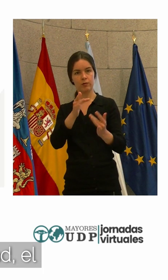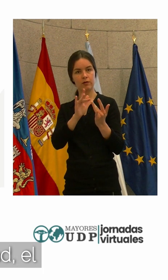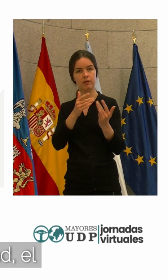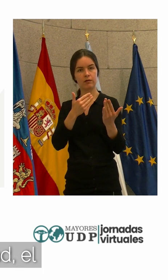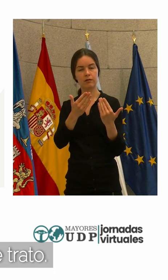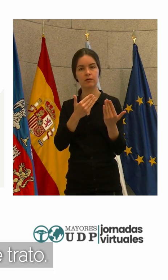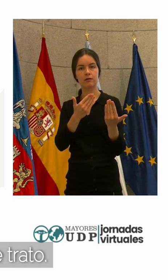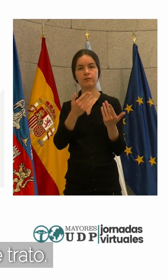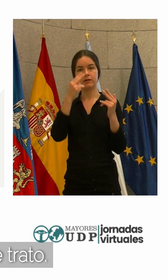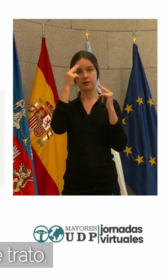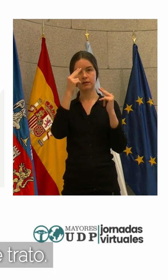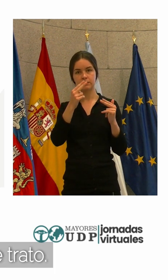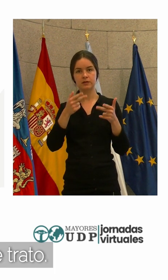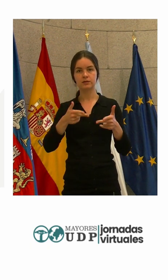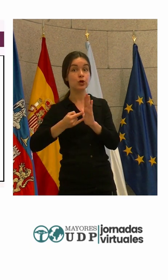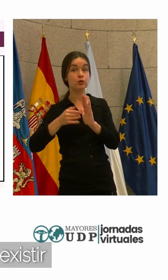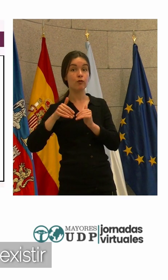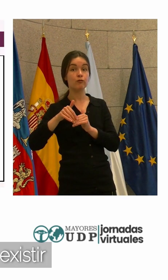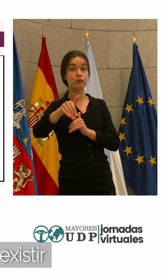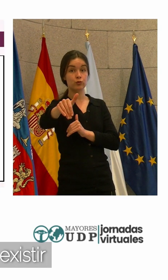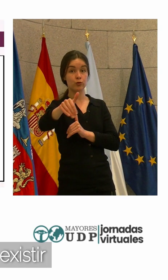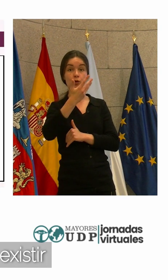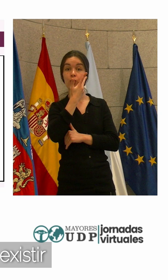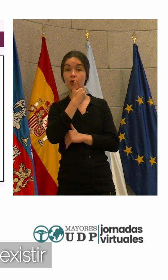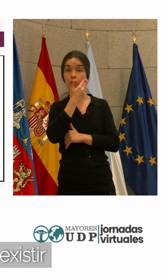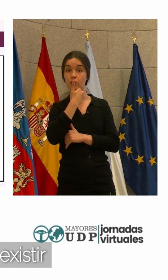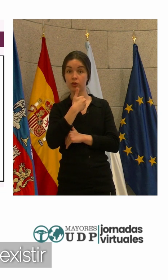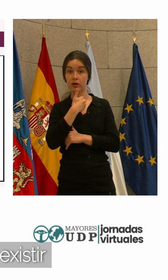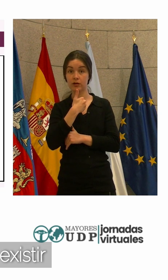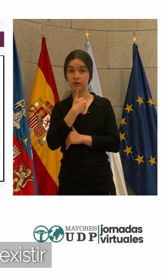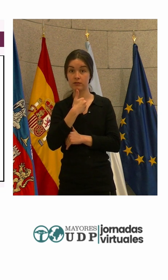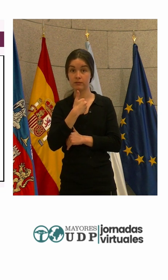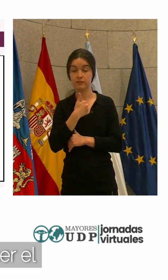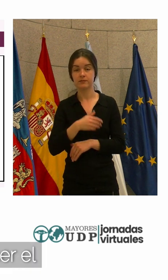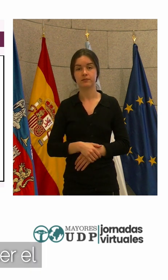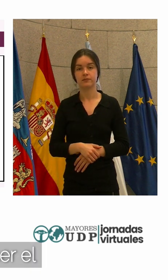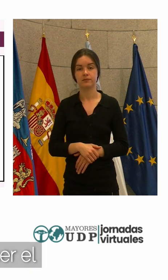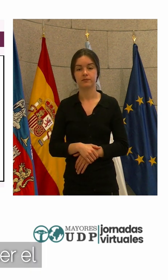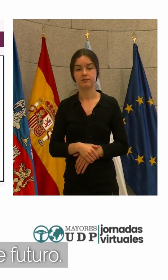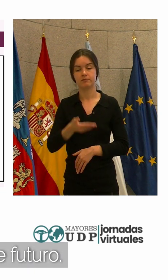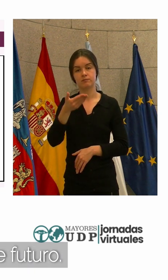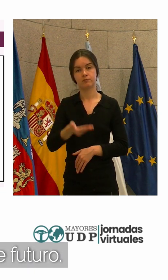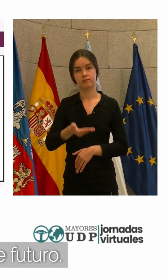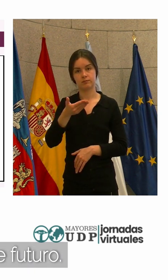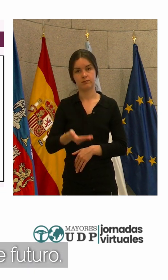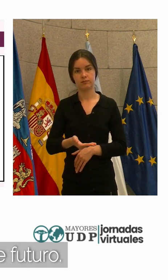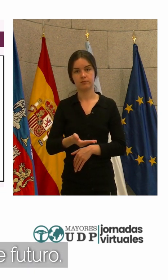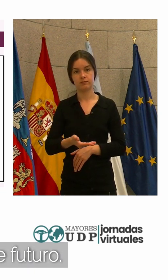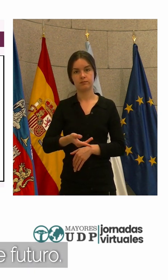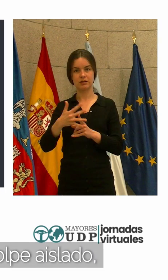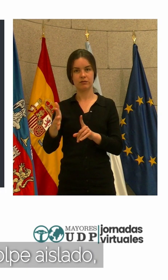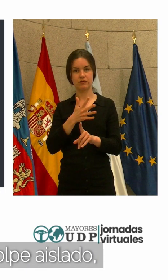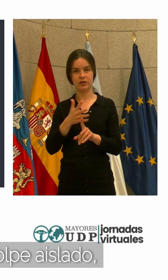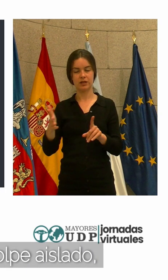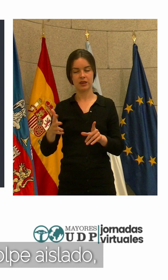libertad el derecho igualdad de trato siempre hay y debe existir y tenemos que poner el foco en un proyecto de